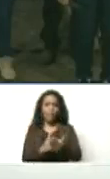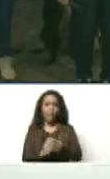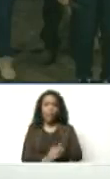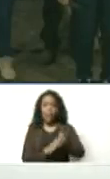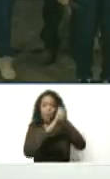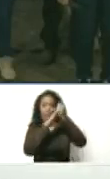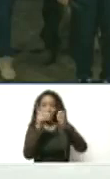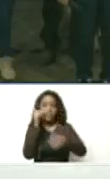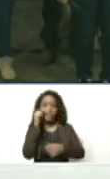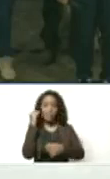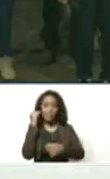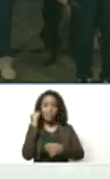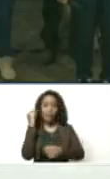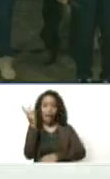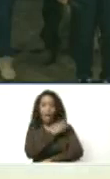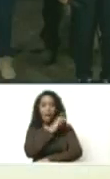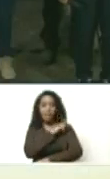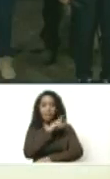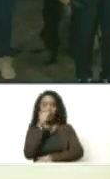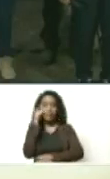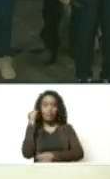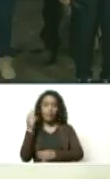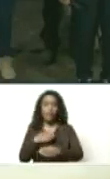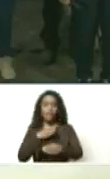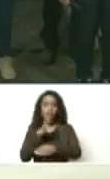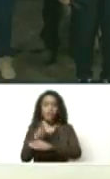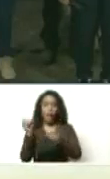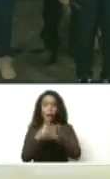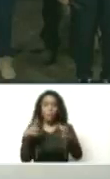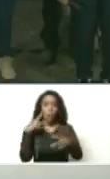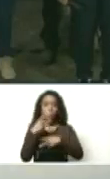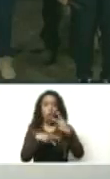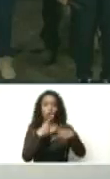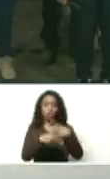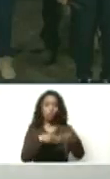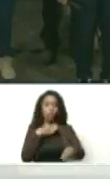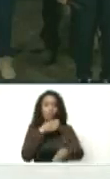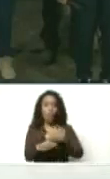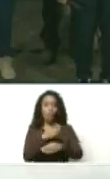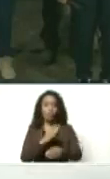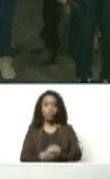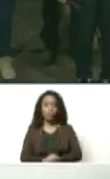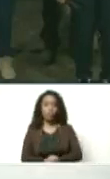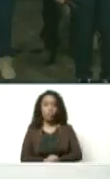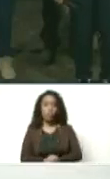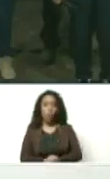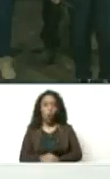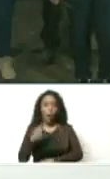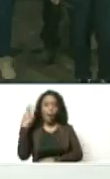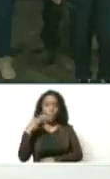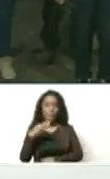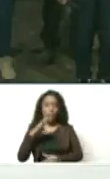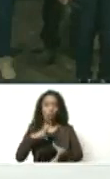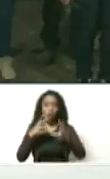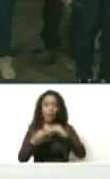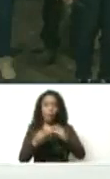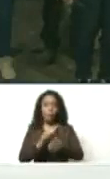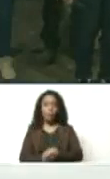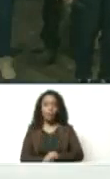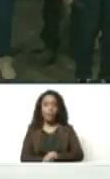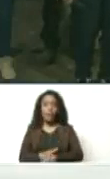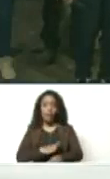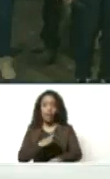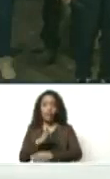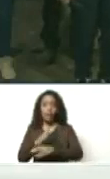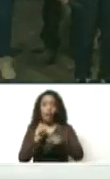líderes, lideresas, jefes y jefas que vayan al campo a producir con la P de los CLAP, que vayan al